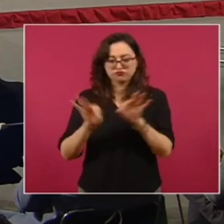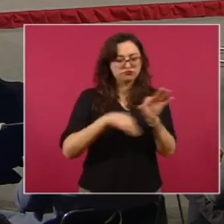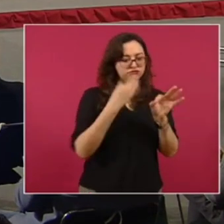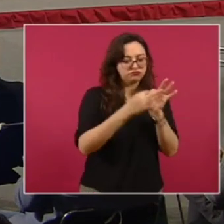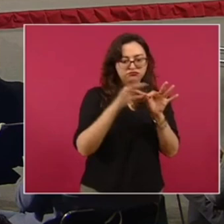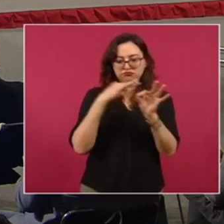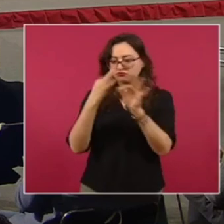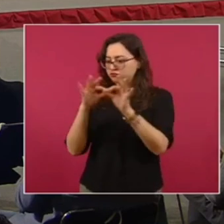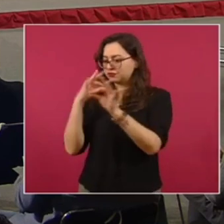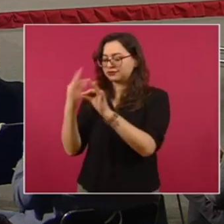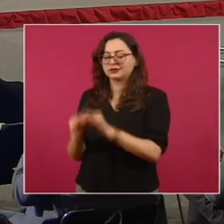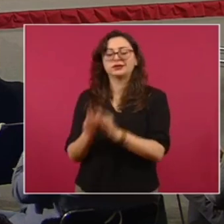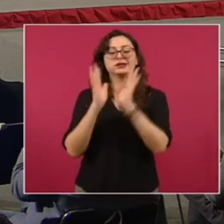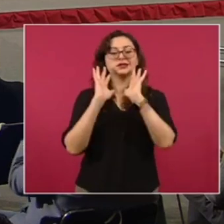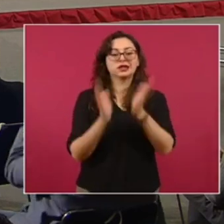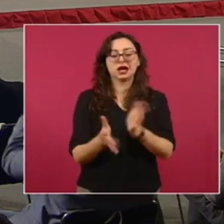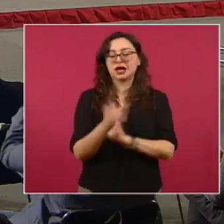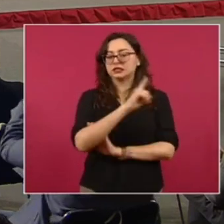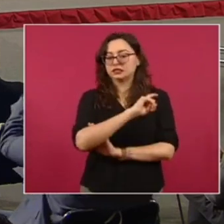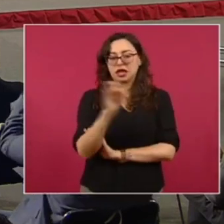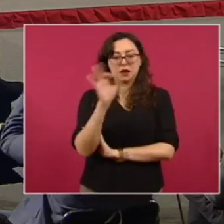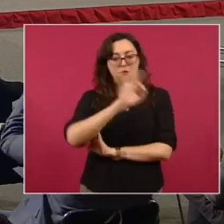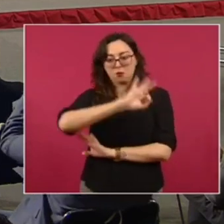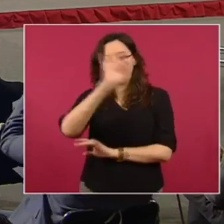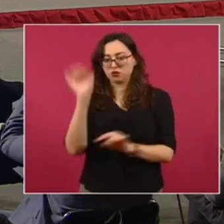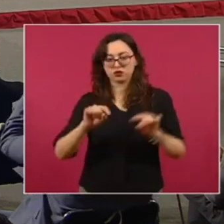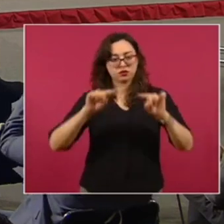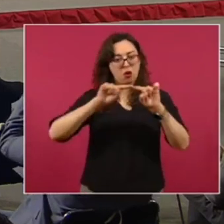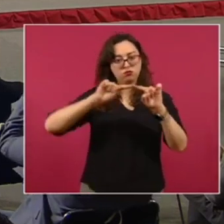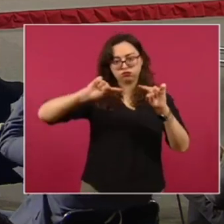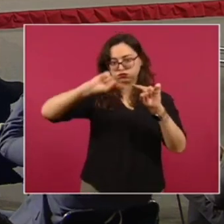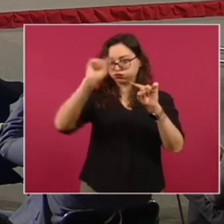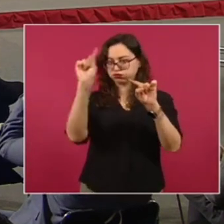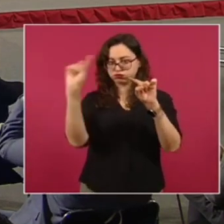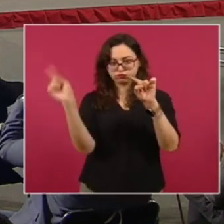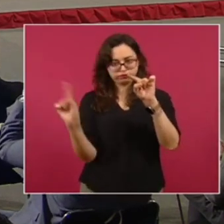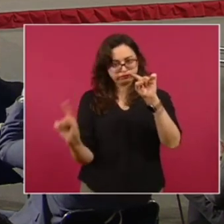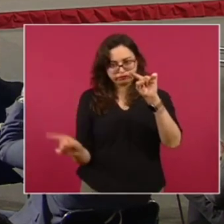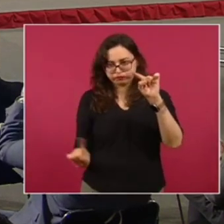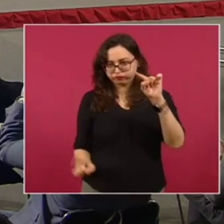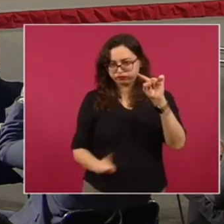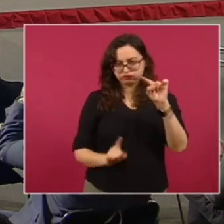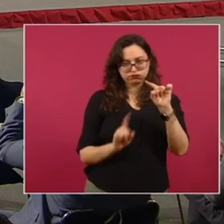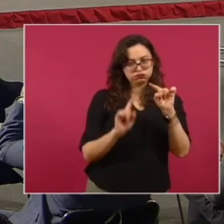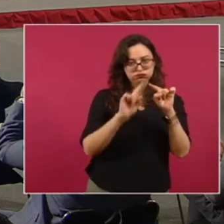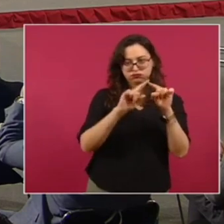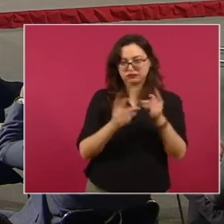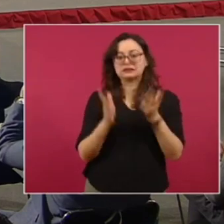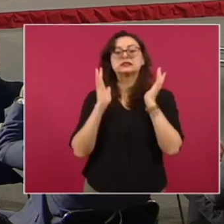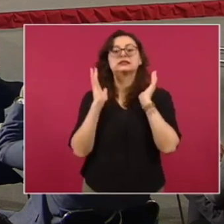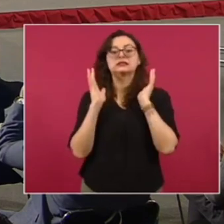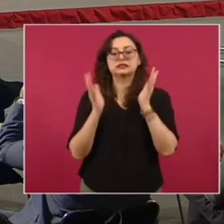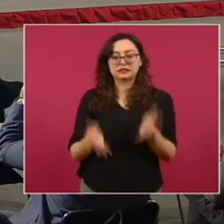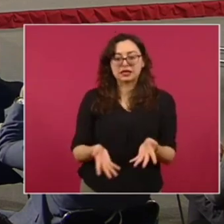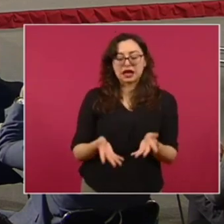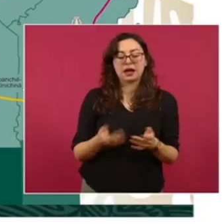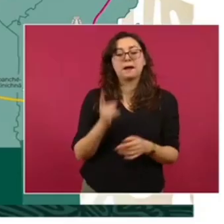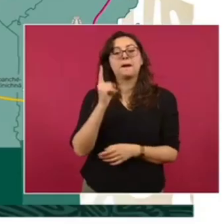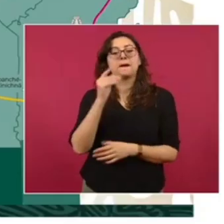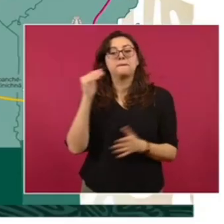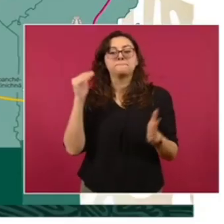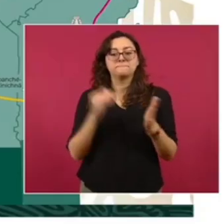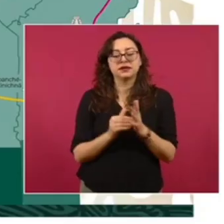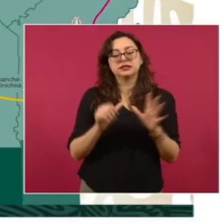los tramos, del 1 al 7, de manera que ya hemos recorrido, considerando variantes, más de mil